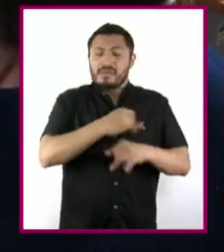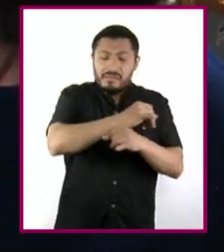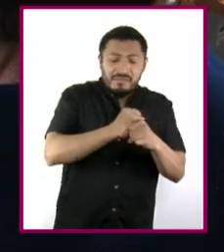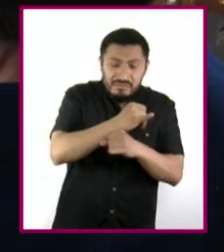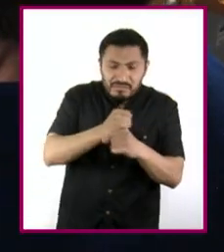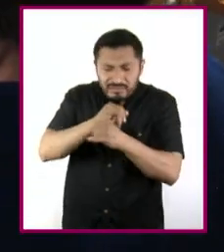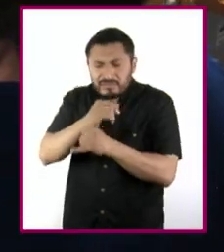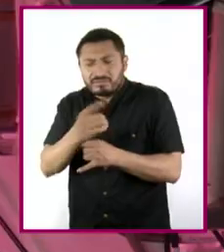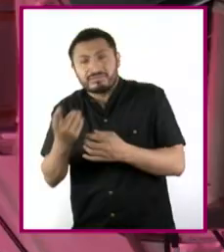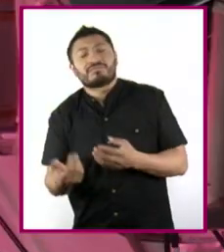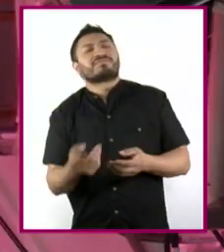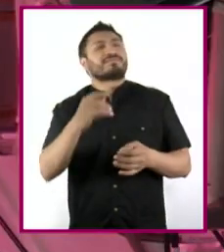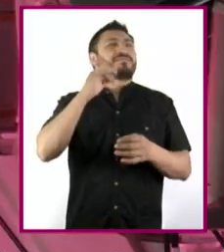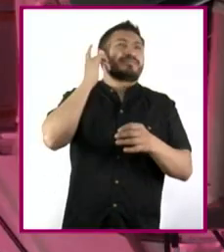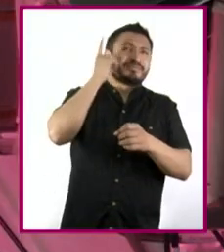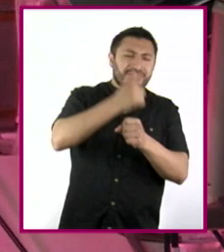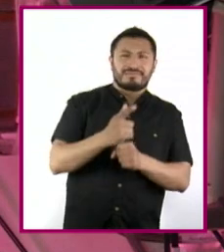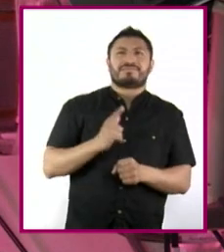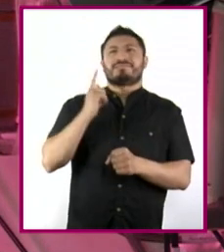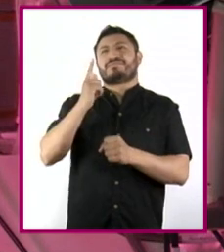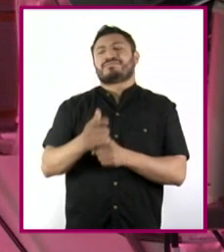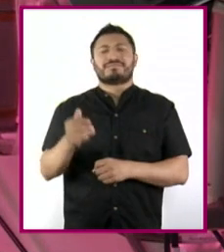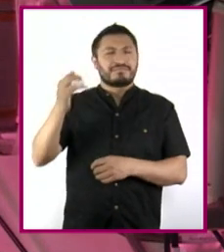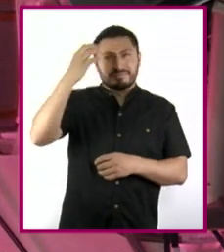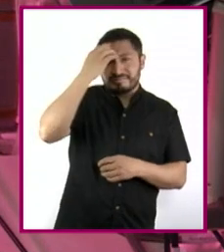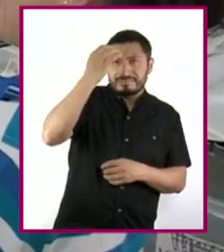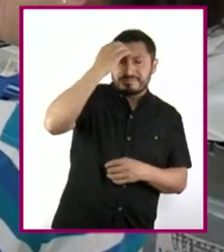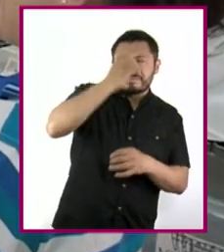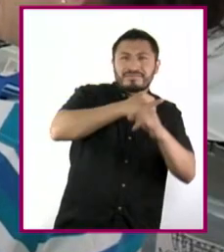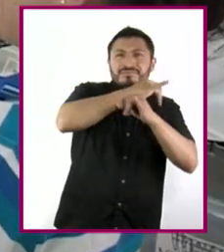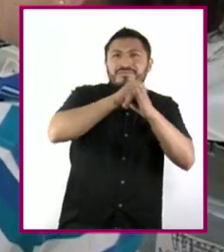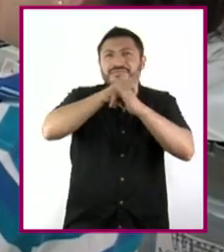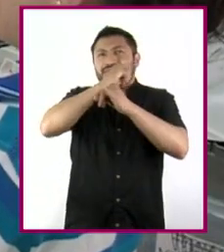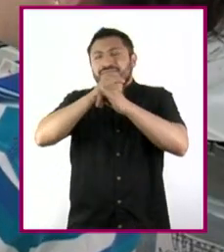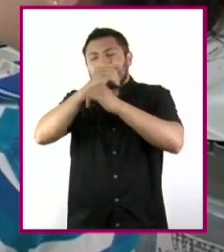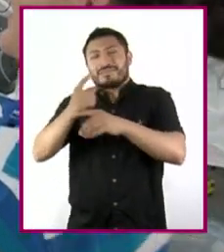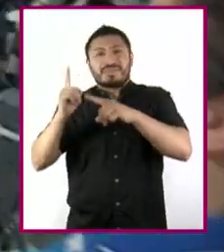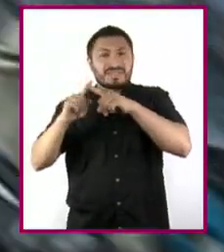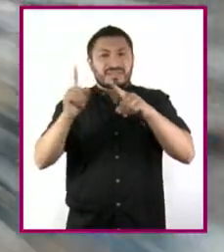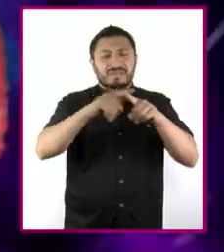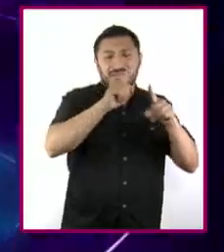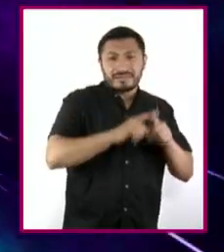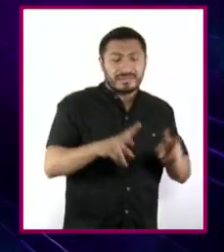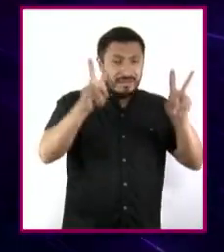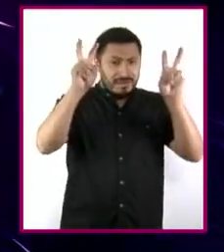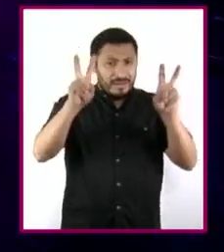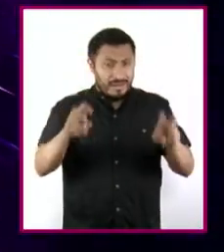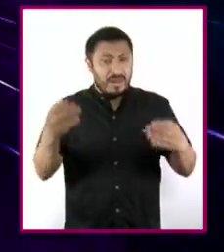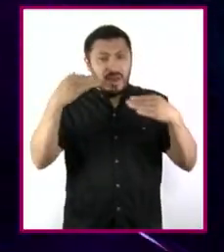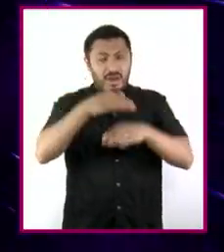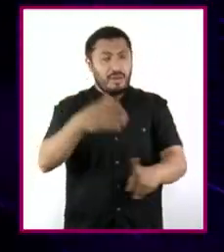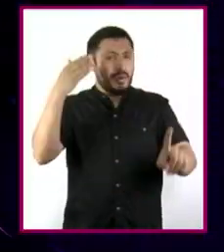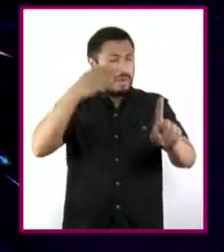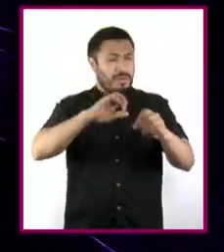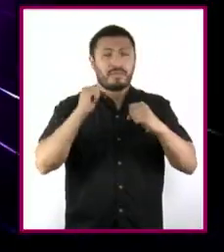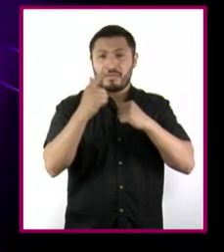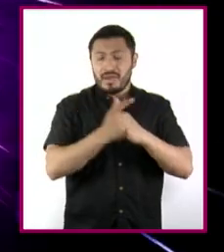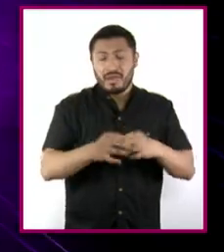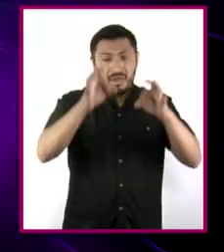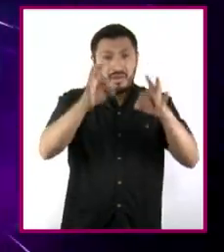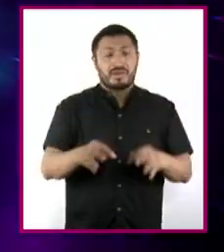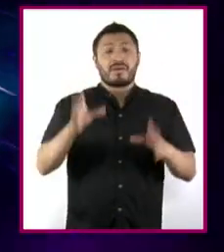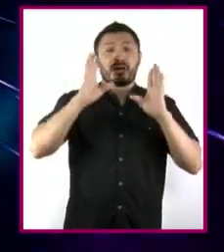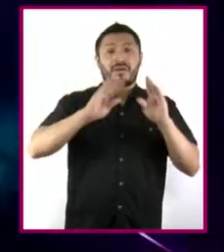investigadores aborden, experimenten y realicen diferentes materias con fines prácticos. La enseñanza de la ciencia, la tecnología